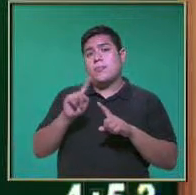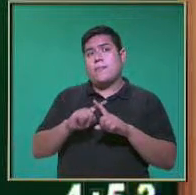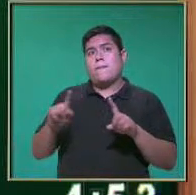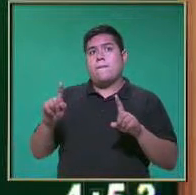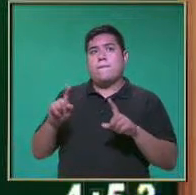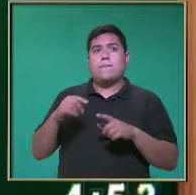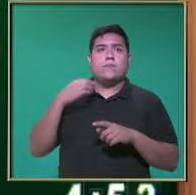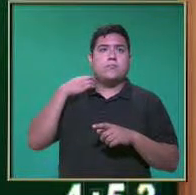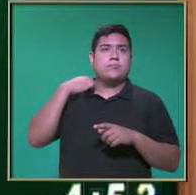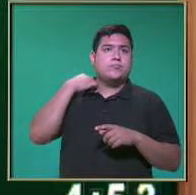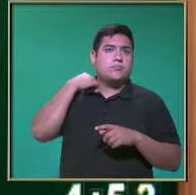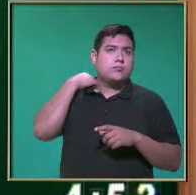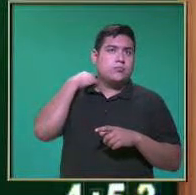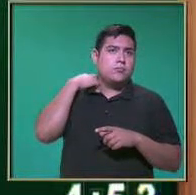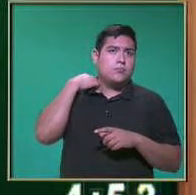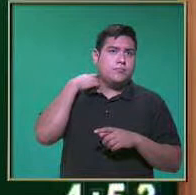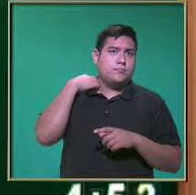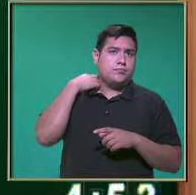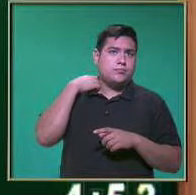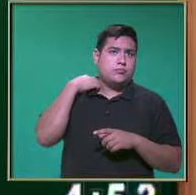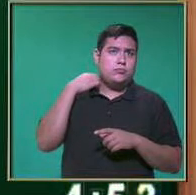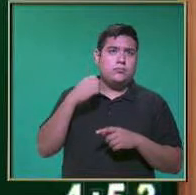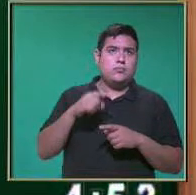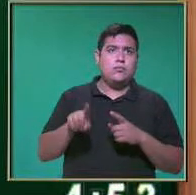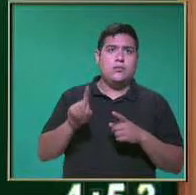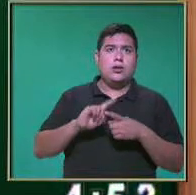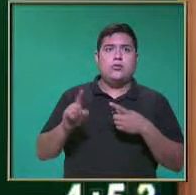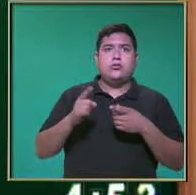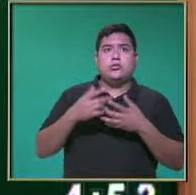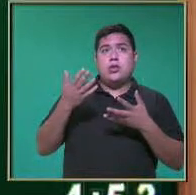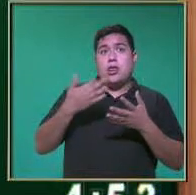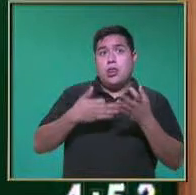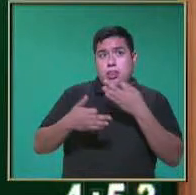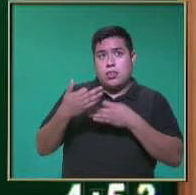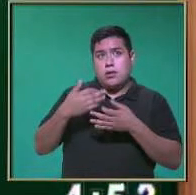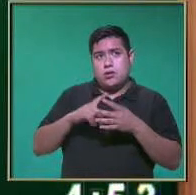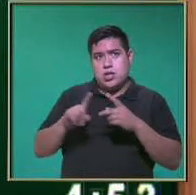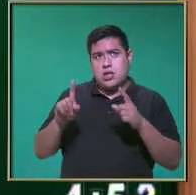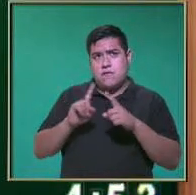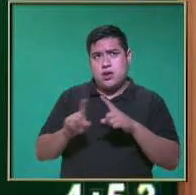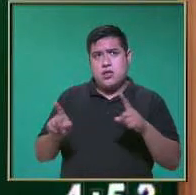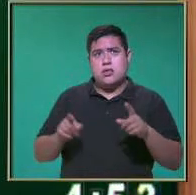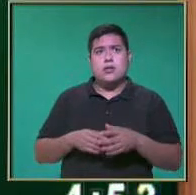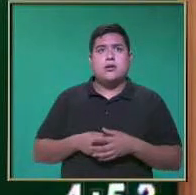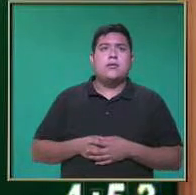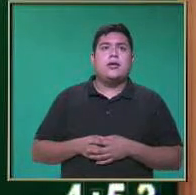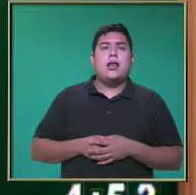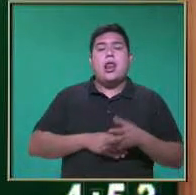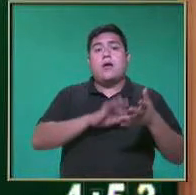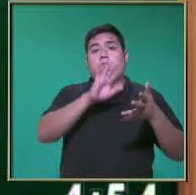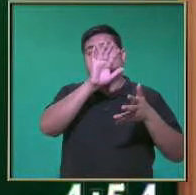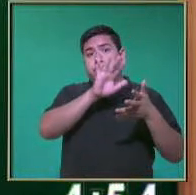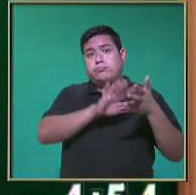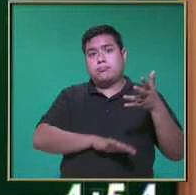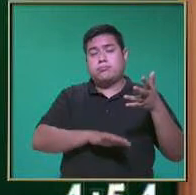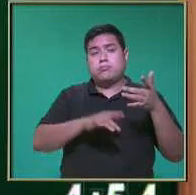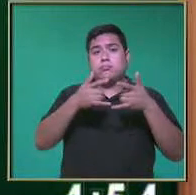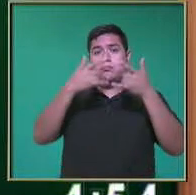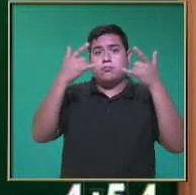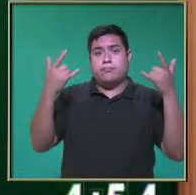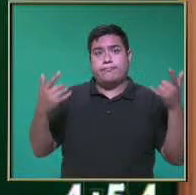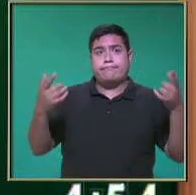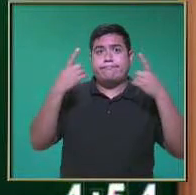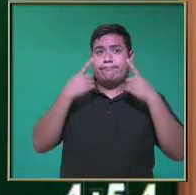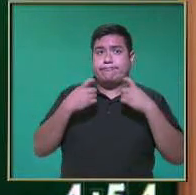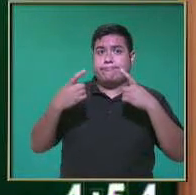Merlin did not reveal Arthur's identity because the lords were always fighting each other for control of the land and Arthur's life